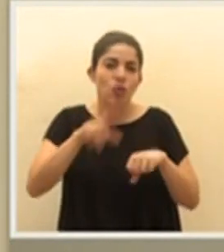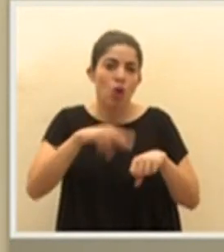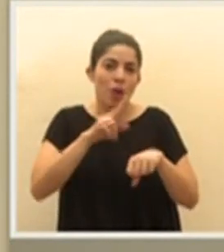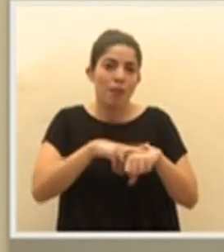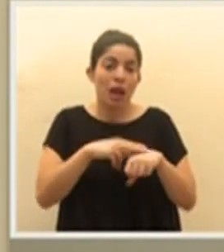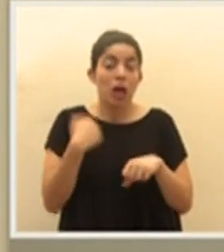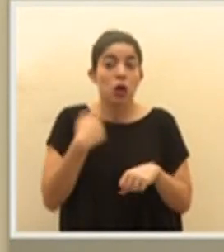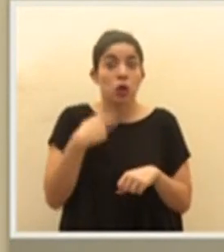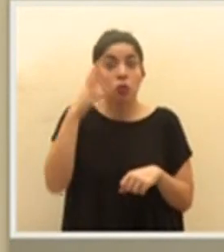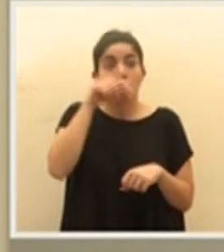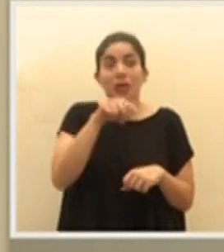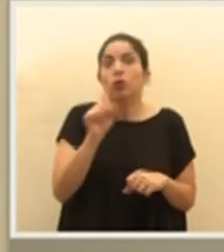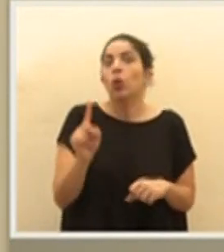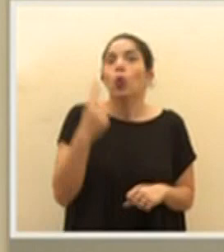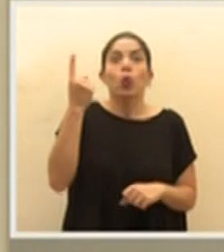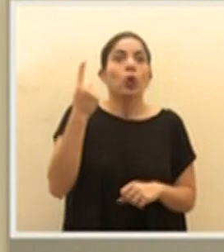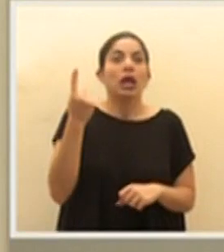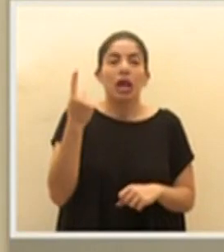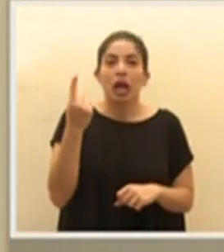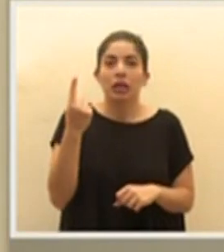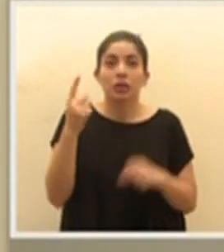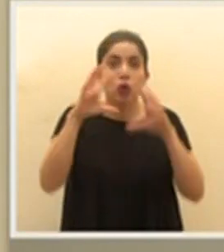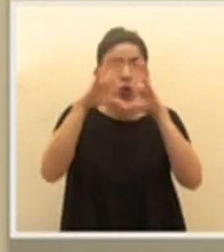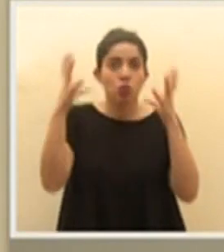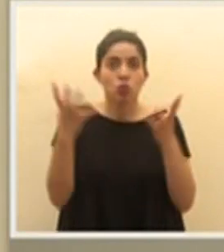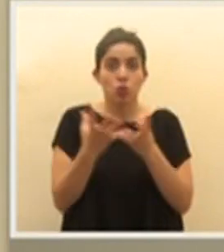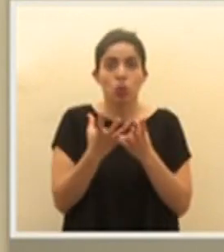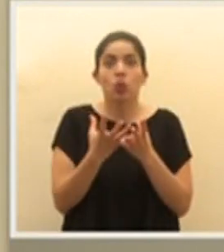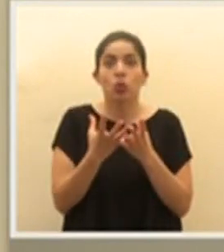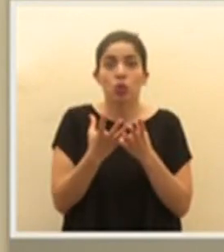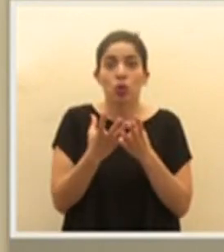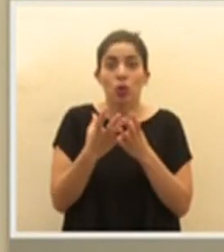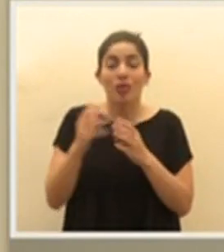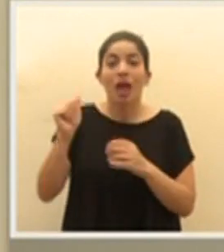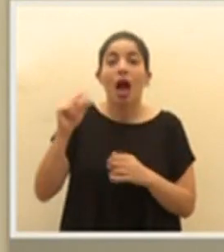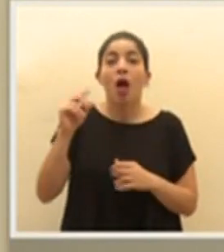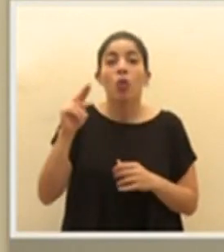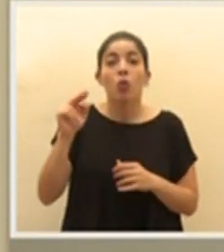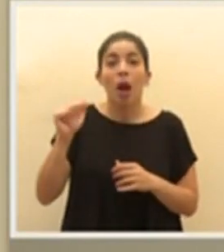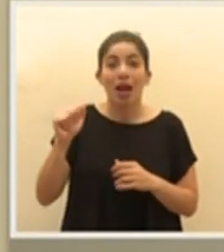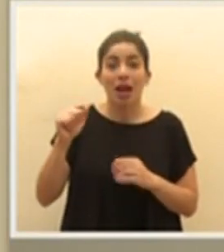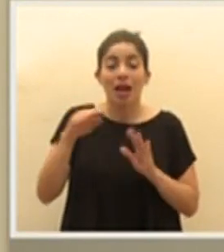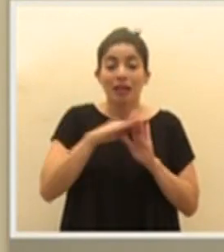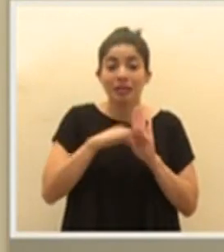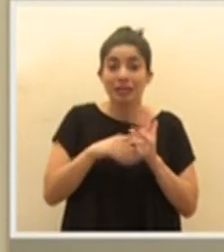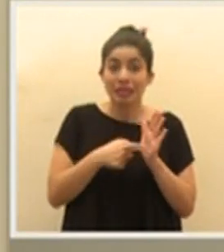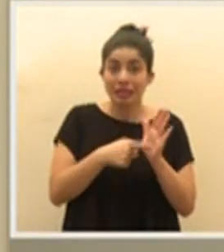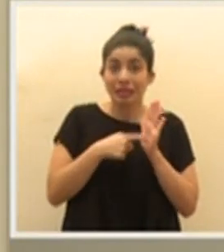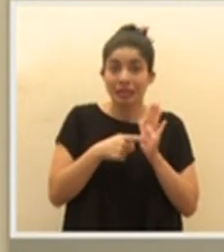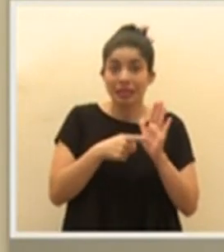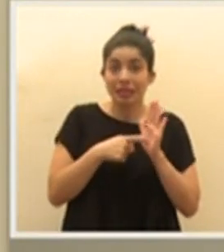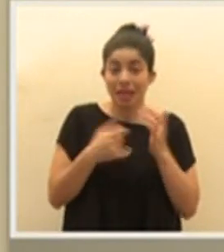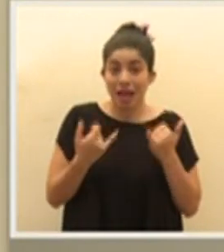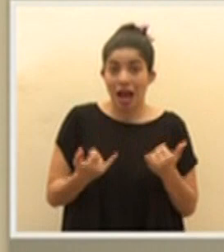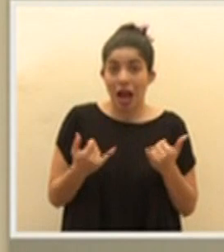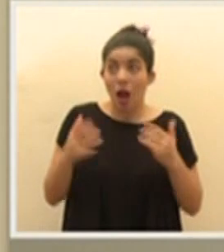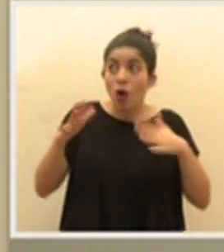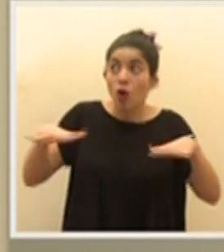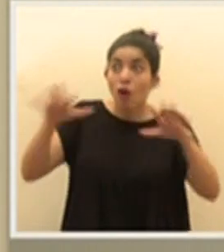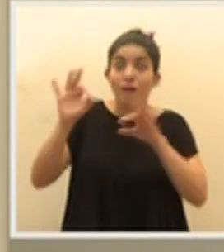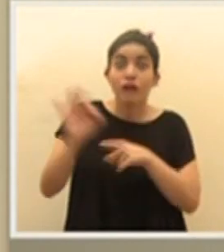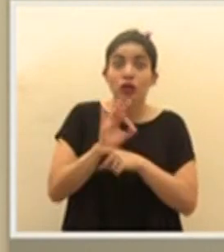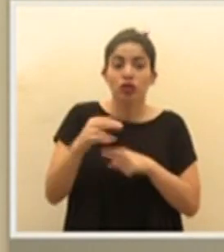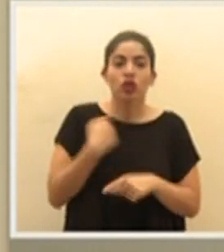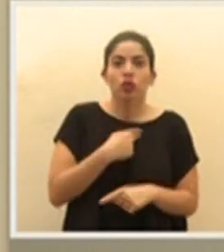tenemos noticias, son únicas en el mundo en las uniones aduaneras que están ahora